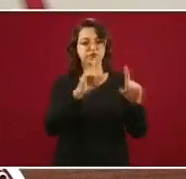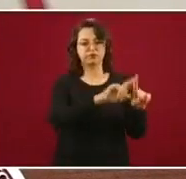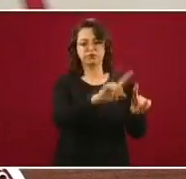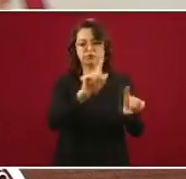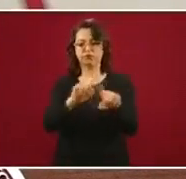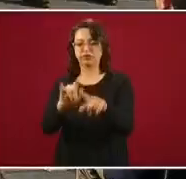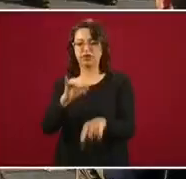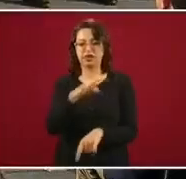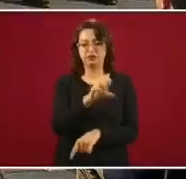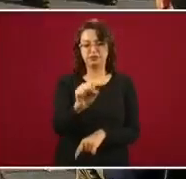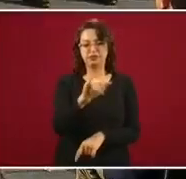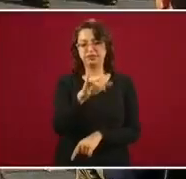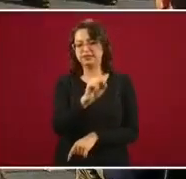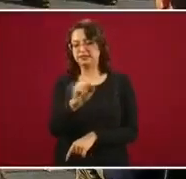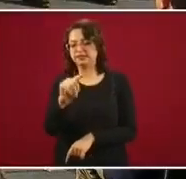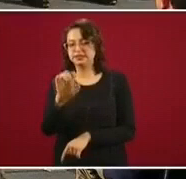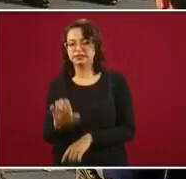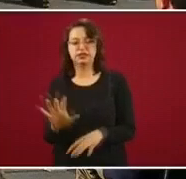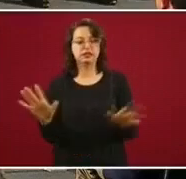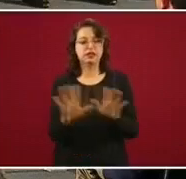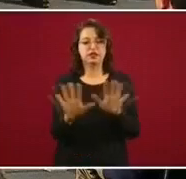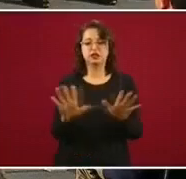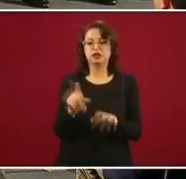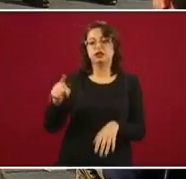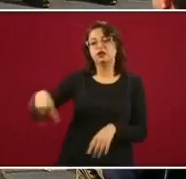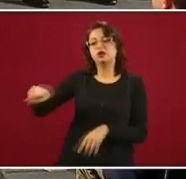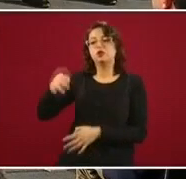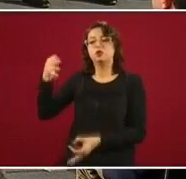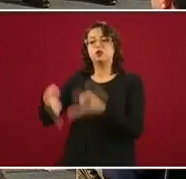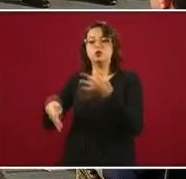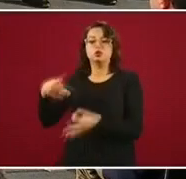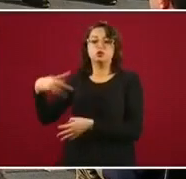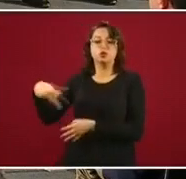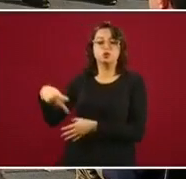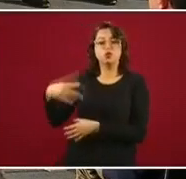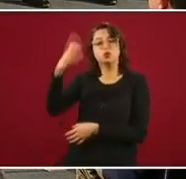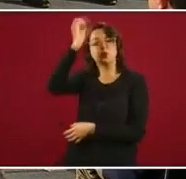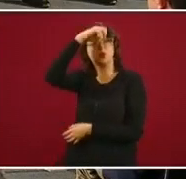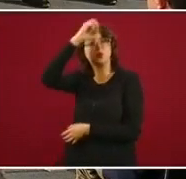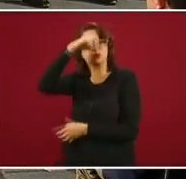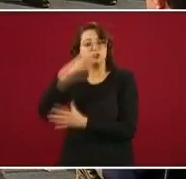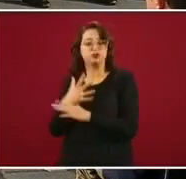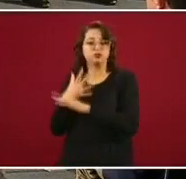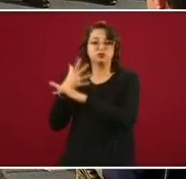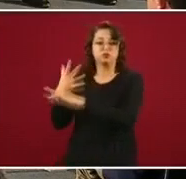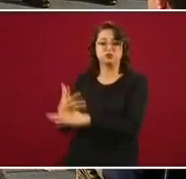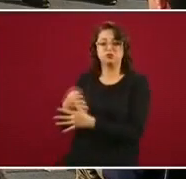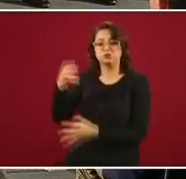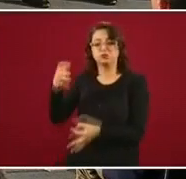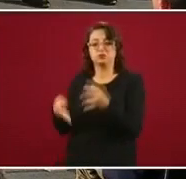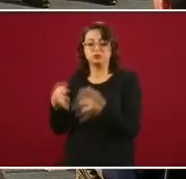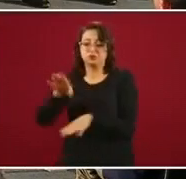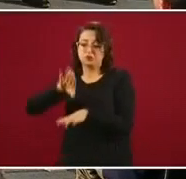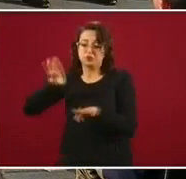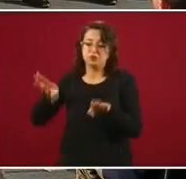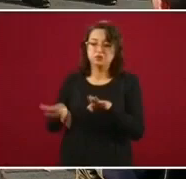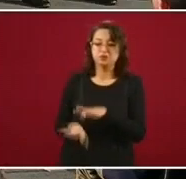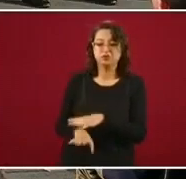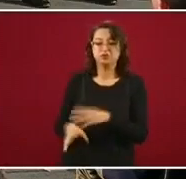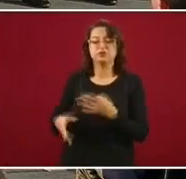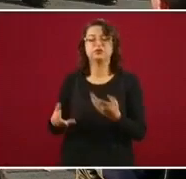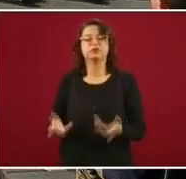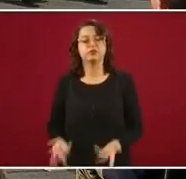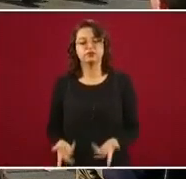país, es un criterio para los juzgados, para los tribunales colegiados de menor jerarquía. ¿En dónde tienen que